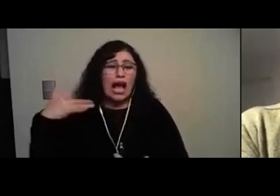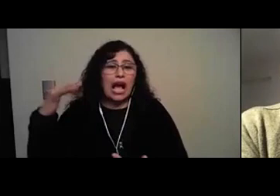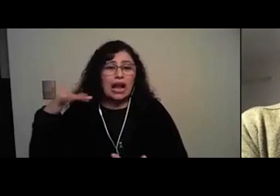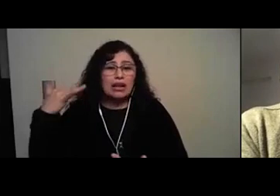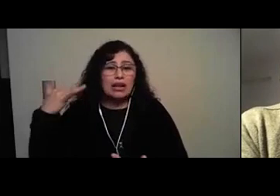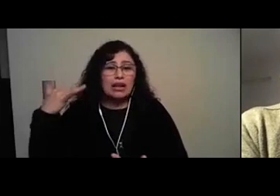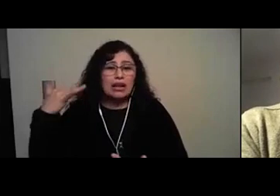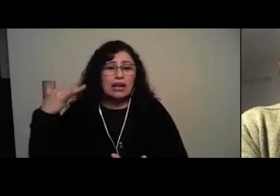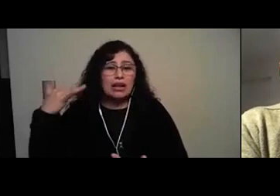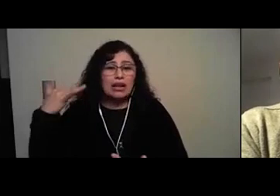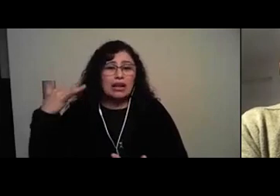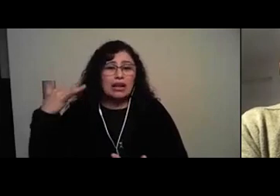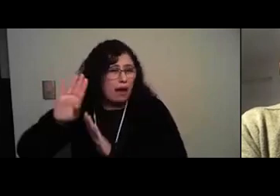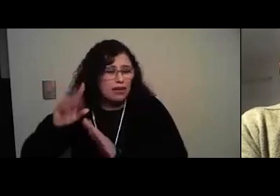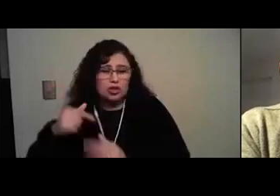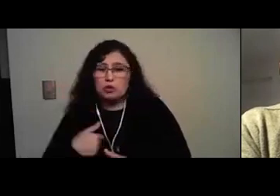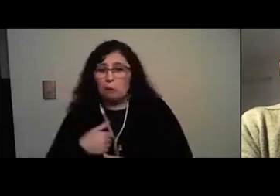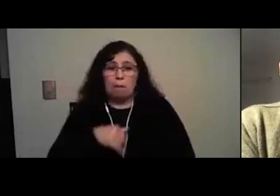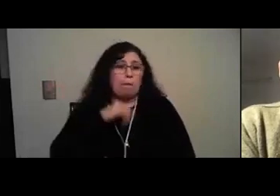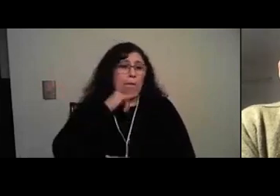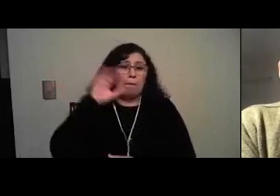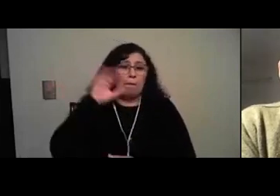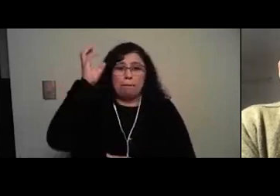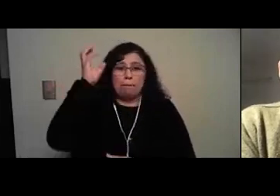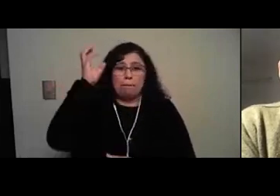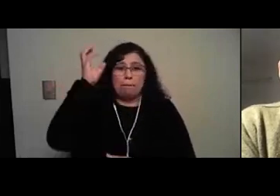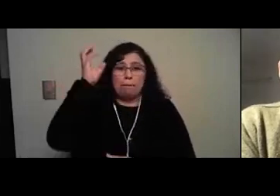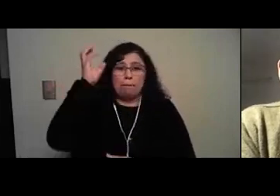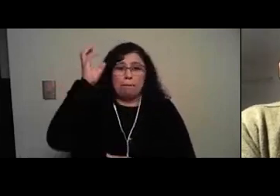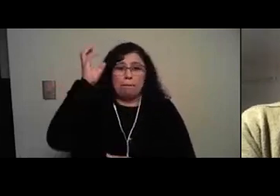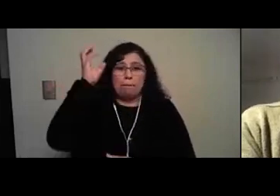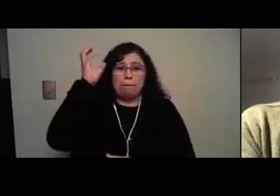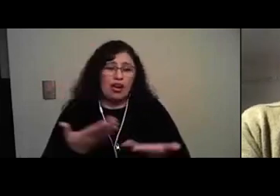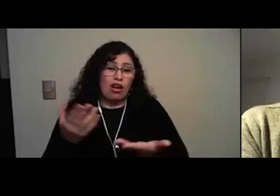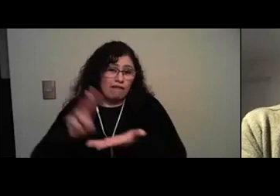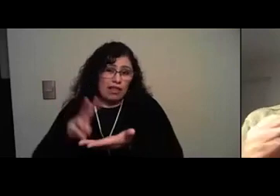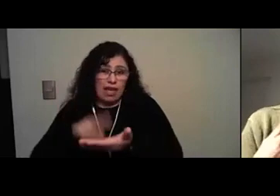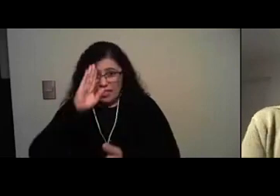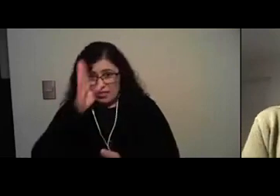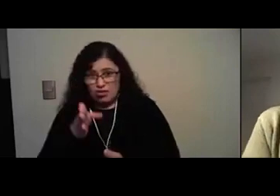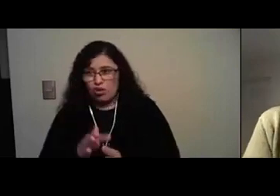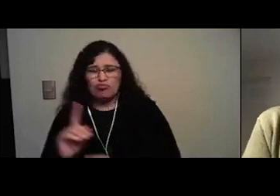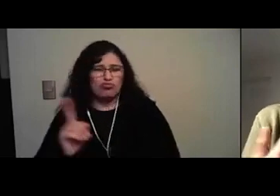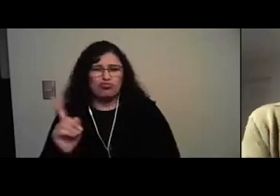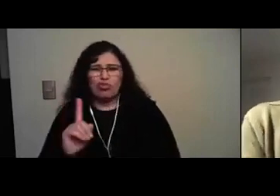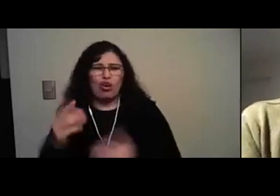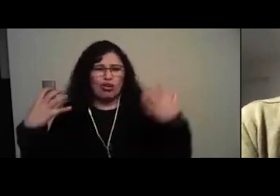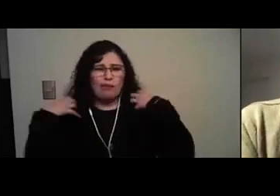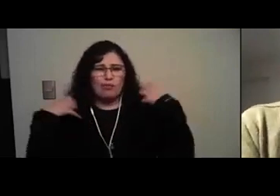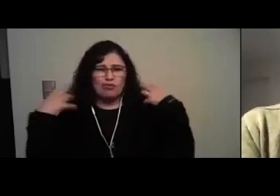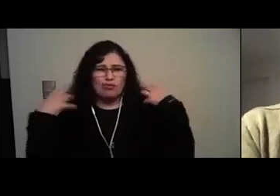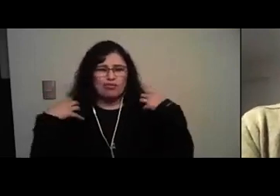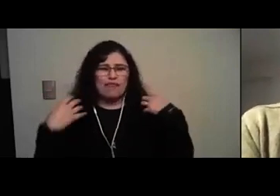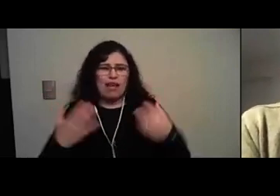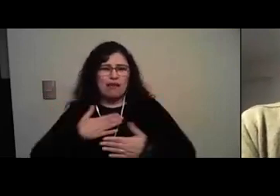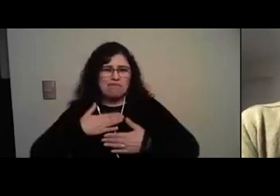tanto de la situación. ¿Ya? O sea, yo creo que son decisiones que en ningún caso pasan por mí, ya pasan